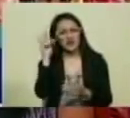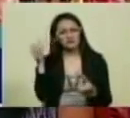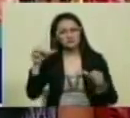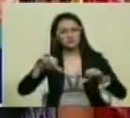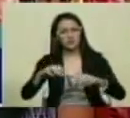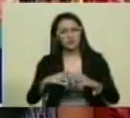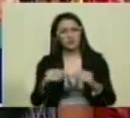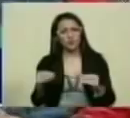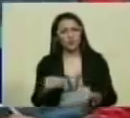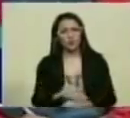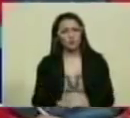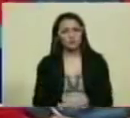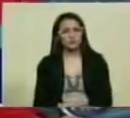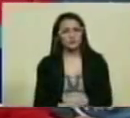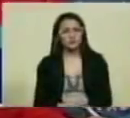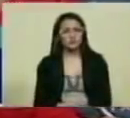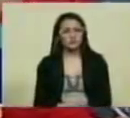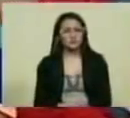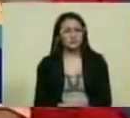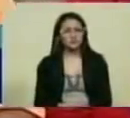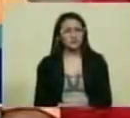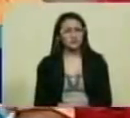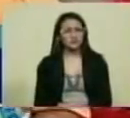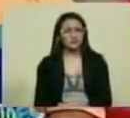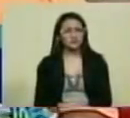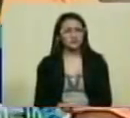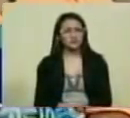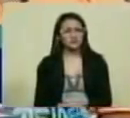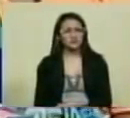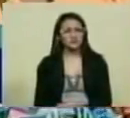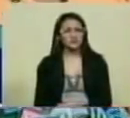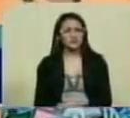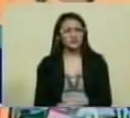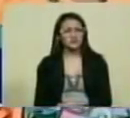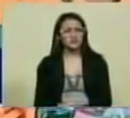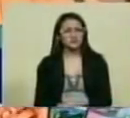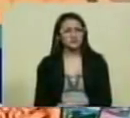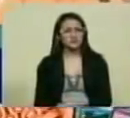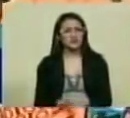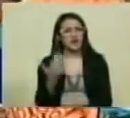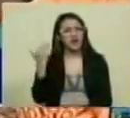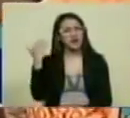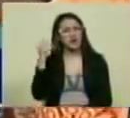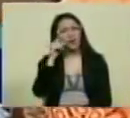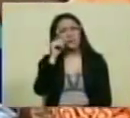en nuestro país. Era la época donde aquí alguien propuso en su momento